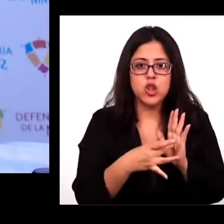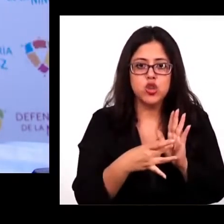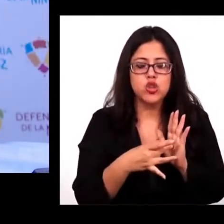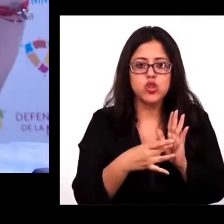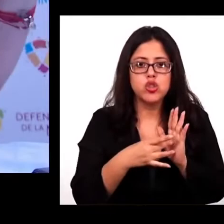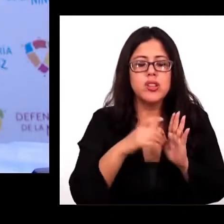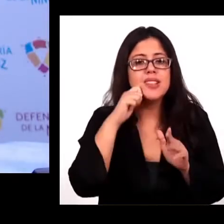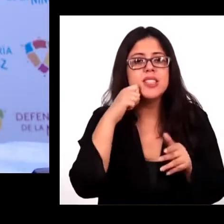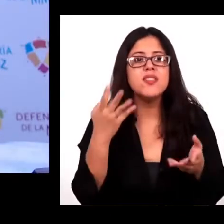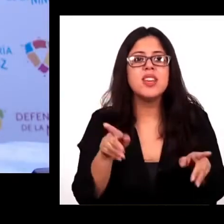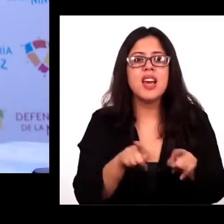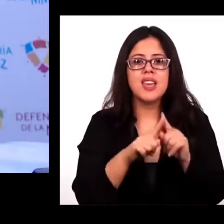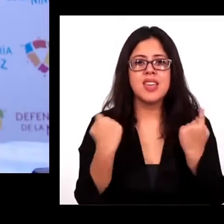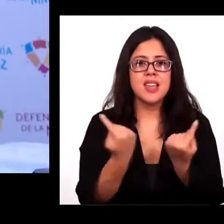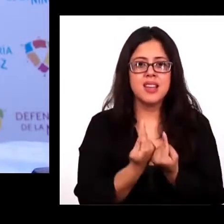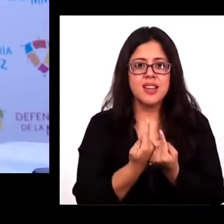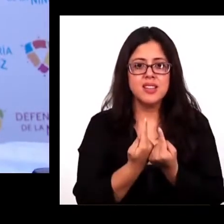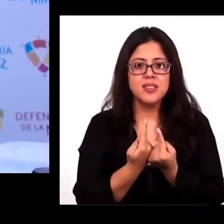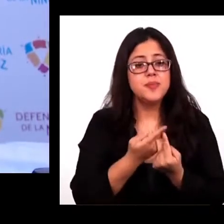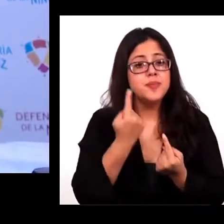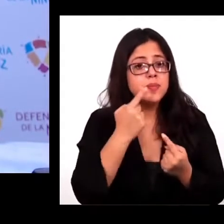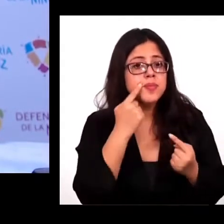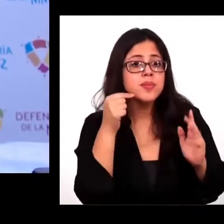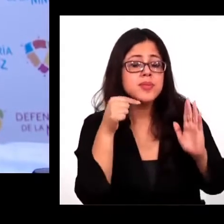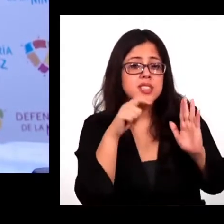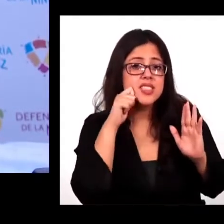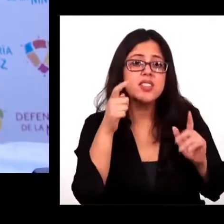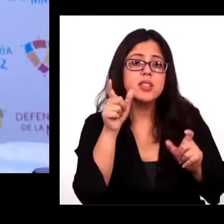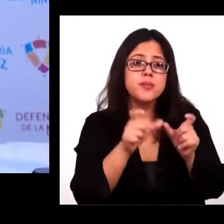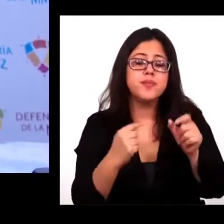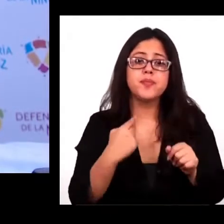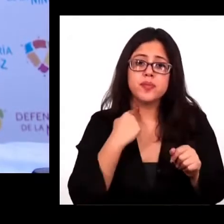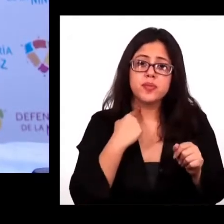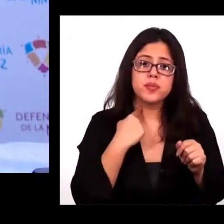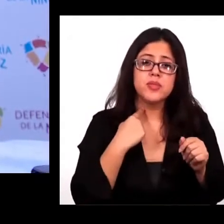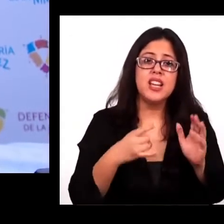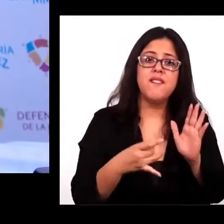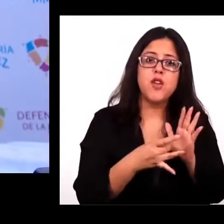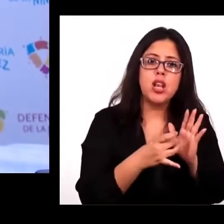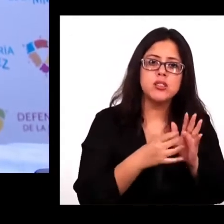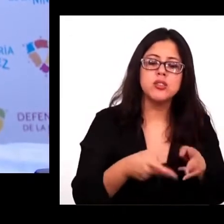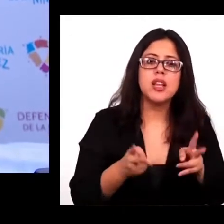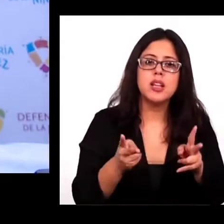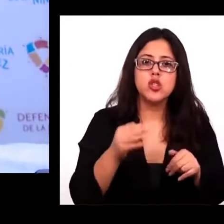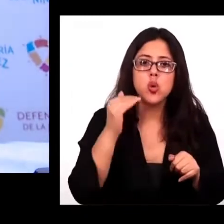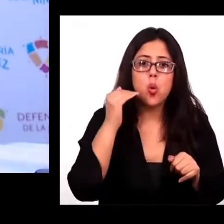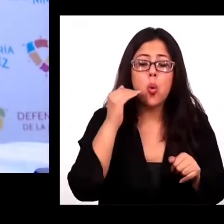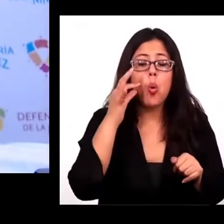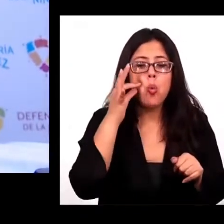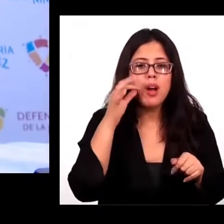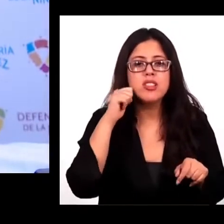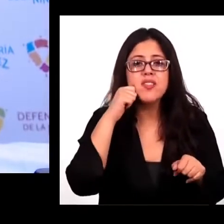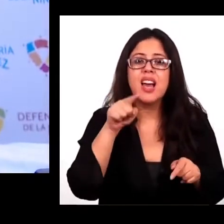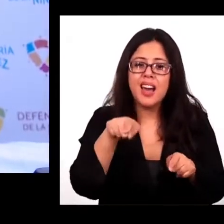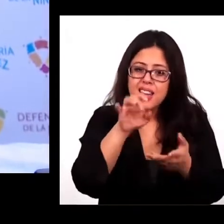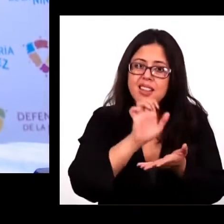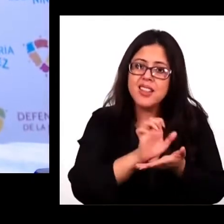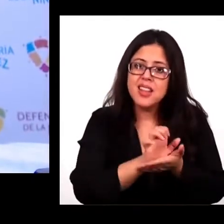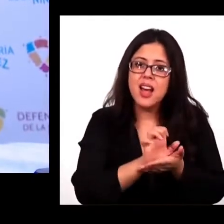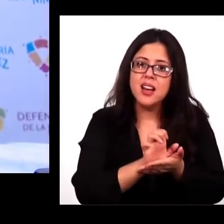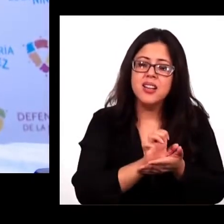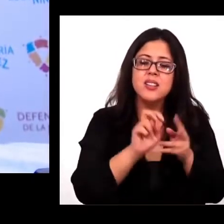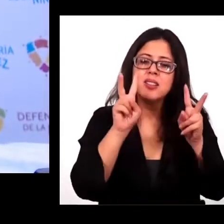deuda general. Pero acá estamos hablando de víctimas de violaciones a los derechos humanos que involucra que el propio Estado, a través de